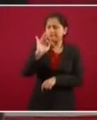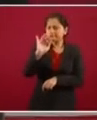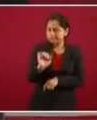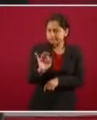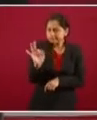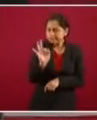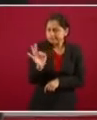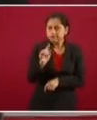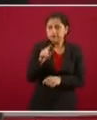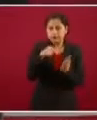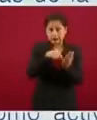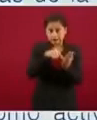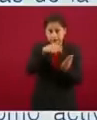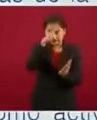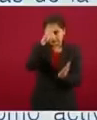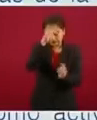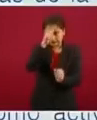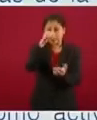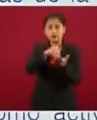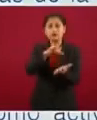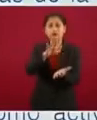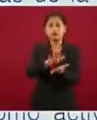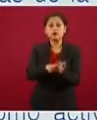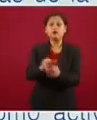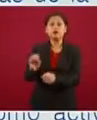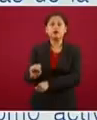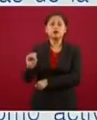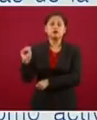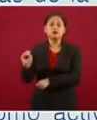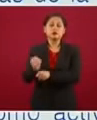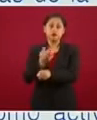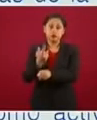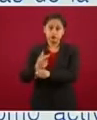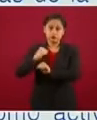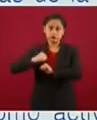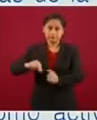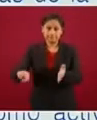el acuerdo por el que el secretario de Salud establece estas medidas y